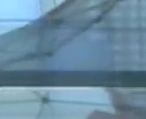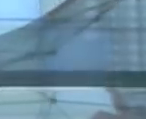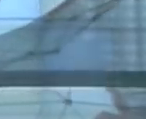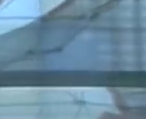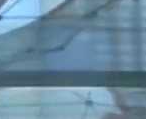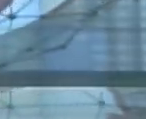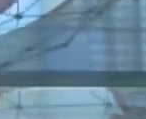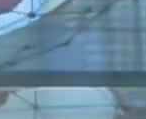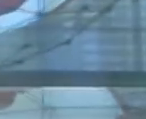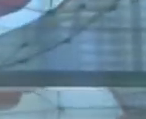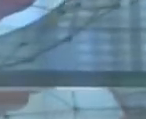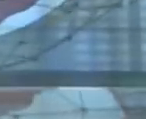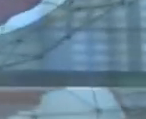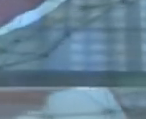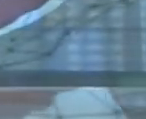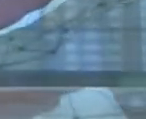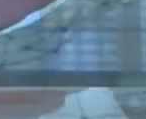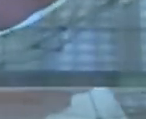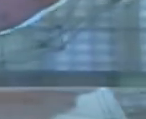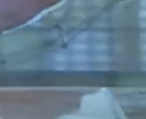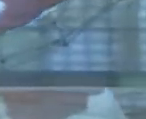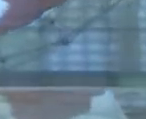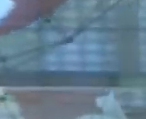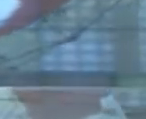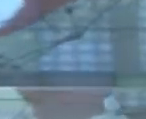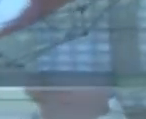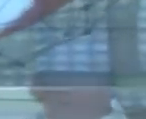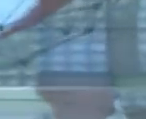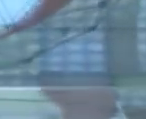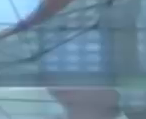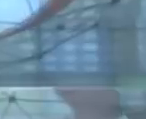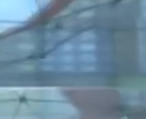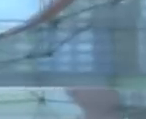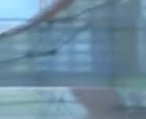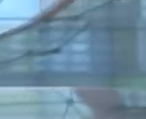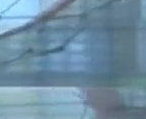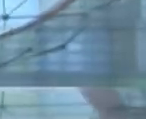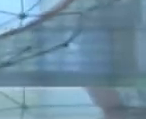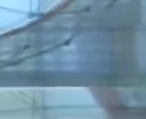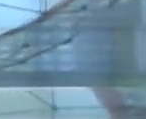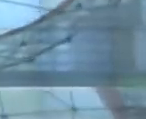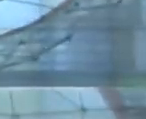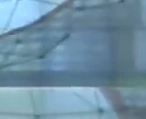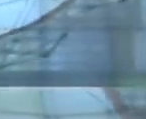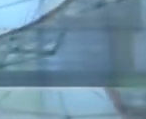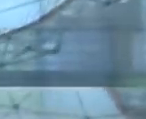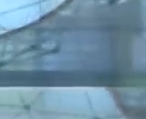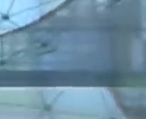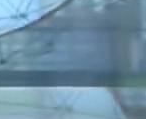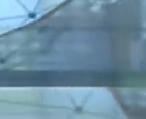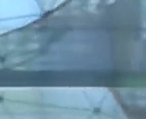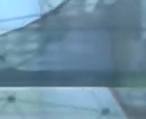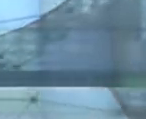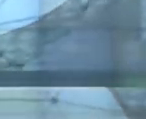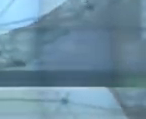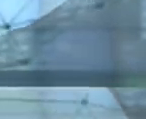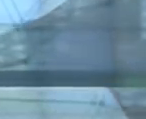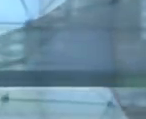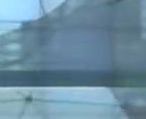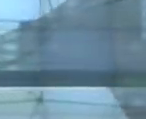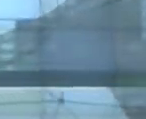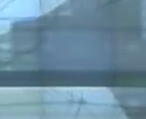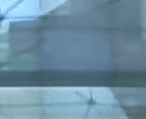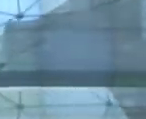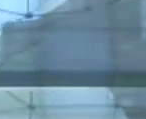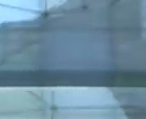la ley, aplicándose en todo su rigor, de financiamiento al terrorismo y promoción de estas acciones, tomando en cuenta la rigurosidad que tiene